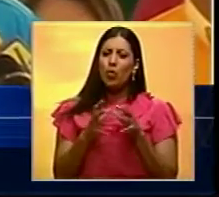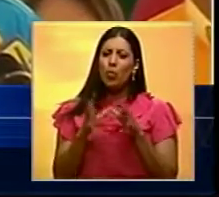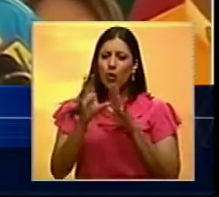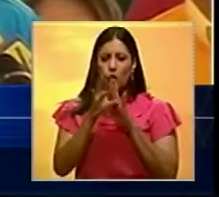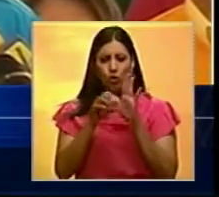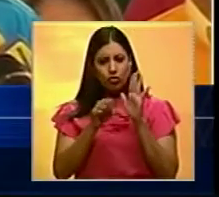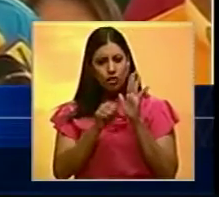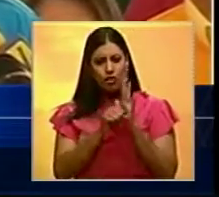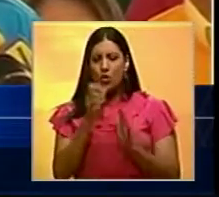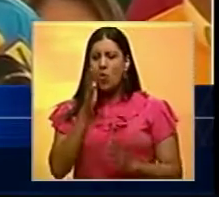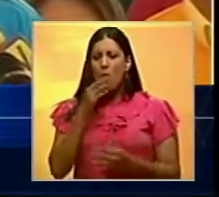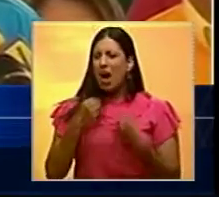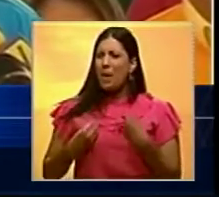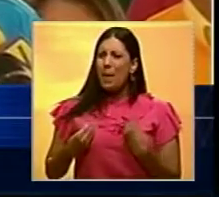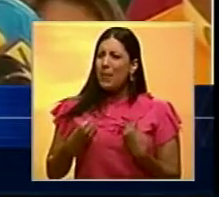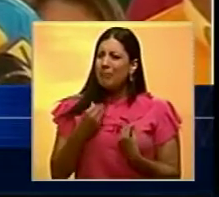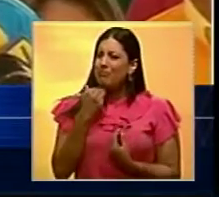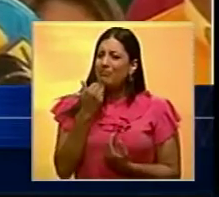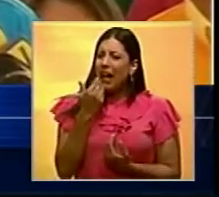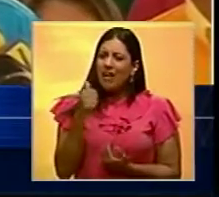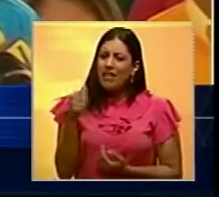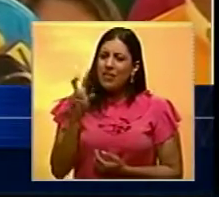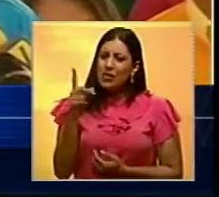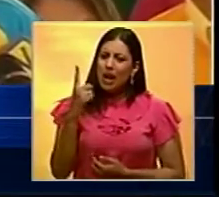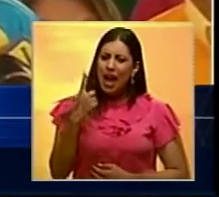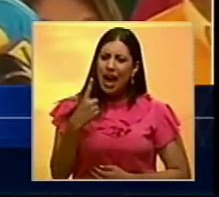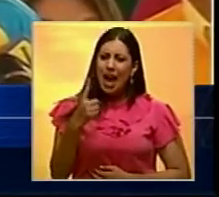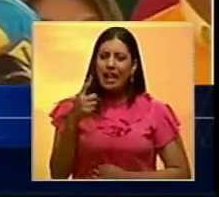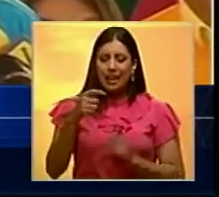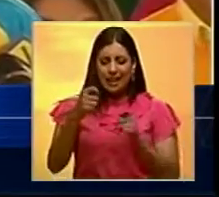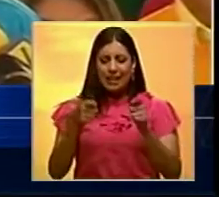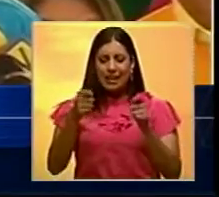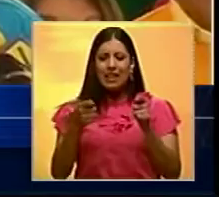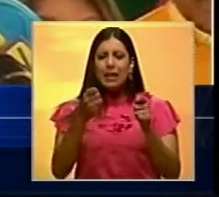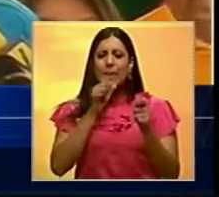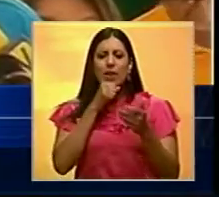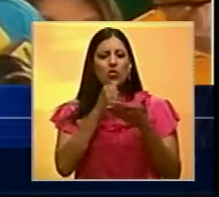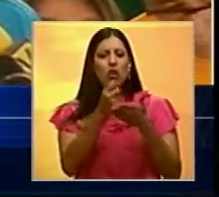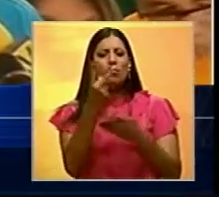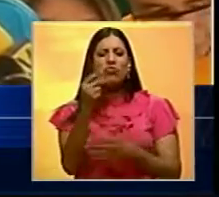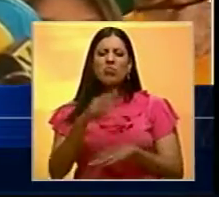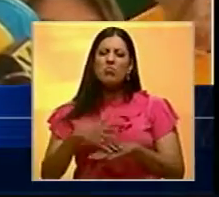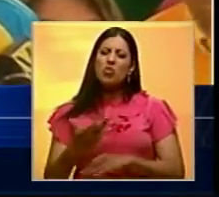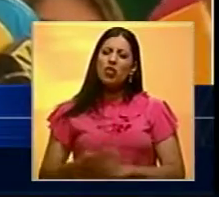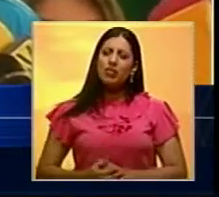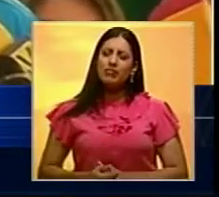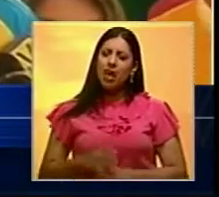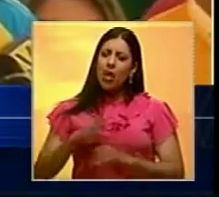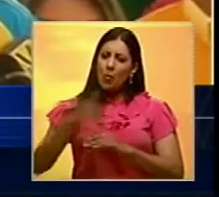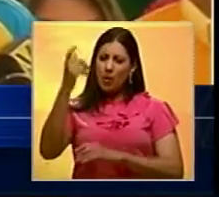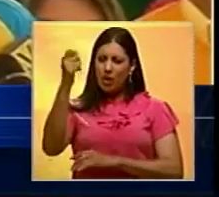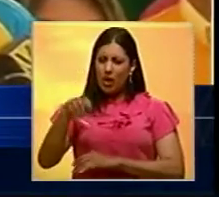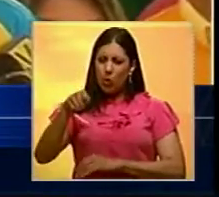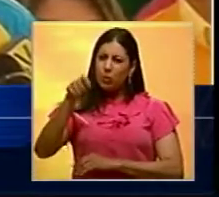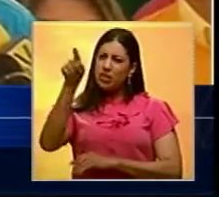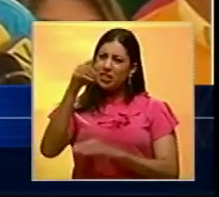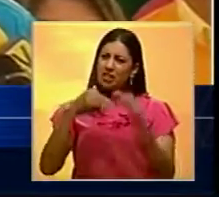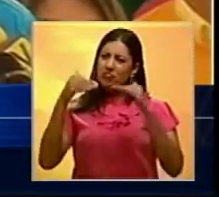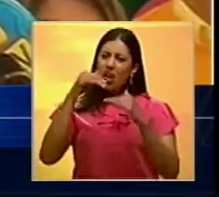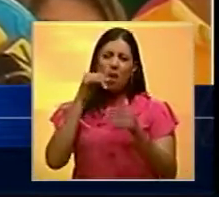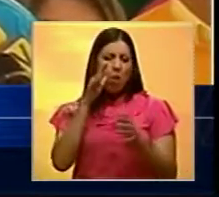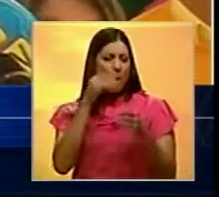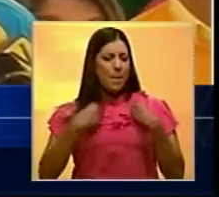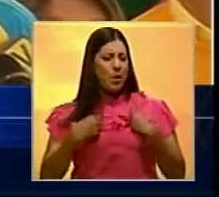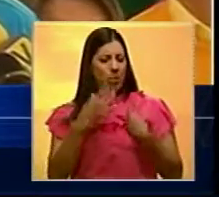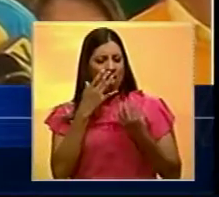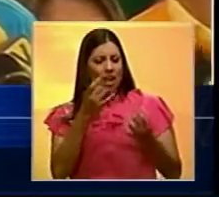constitucional no se ha preocupado porque en Venezuela exista el cestatique para pensionados y jubilados? ¿Por qué esa sala constitucional no se ha preocupado para que en Venezuela